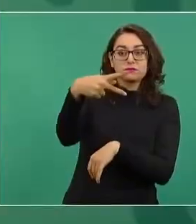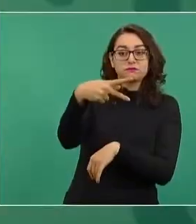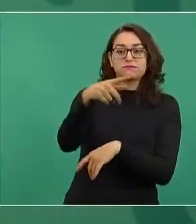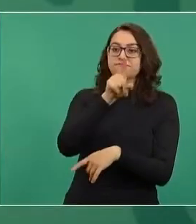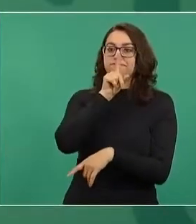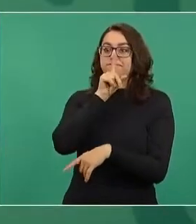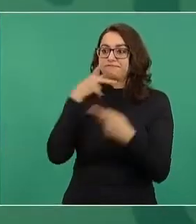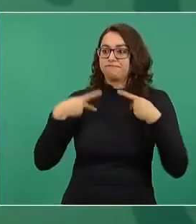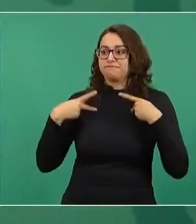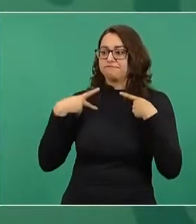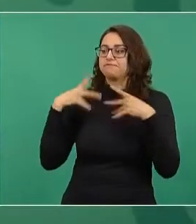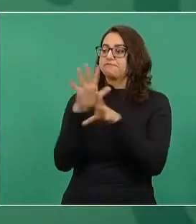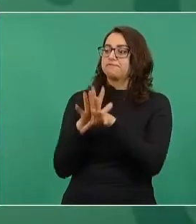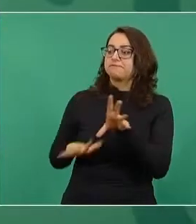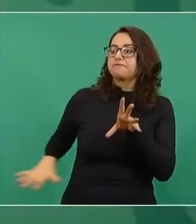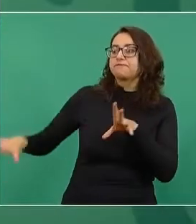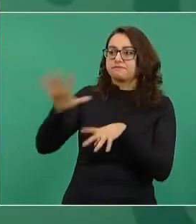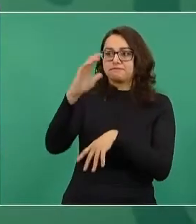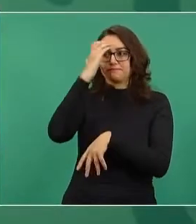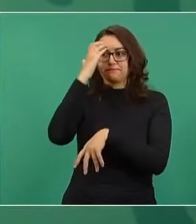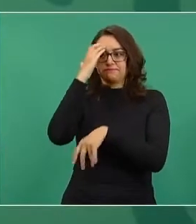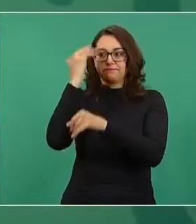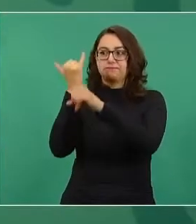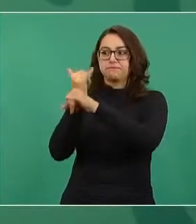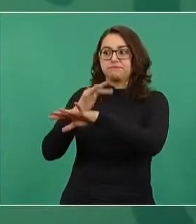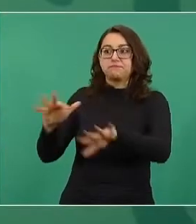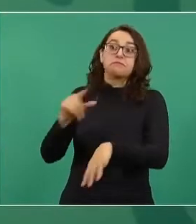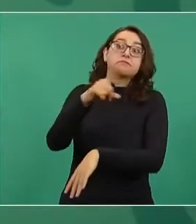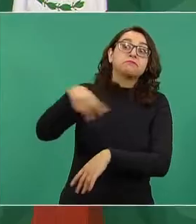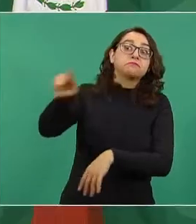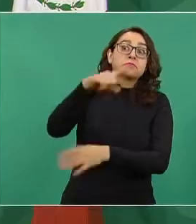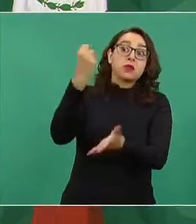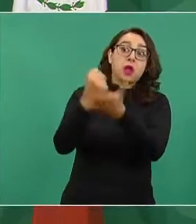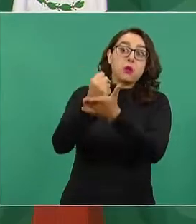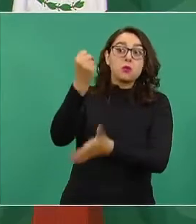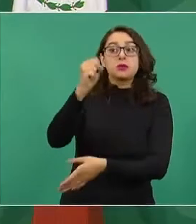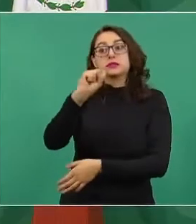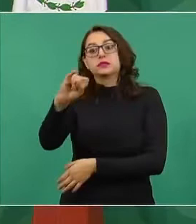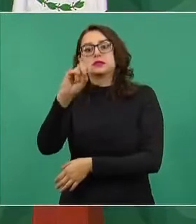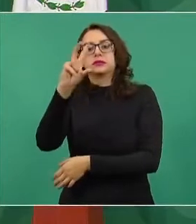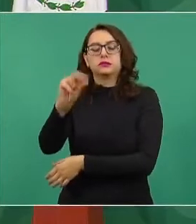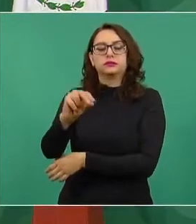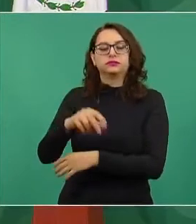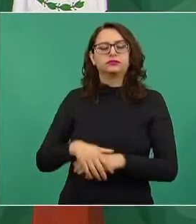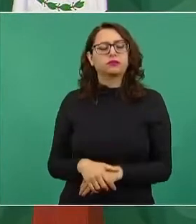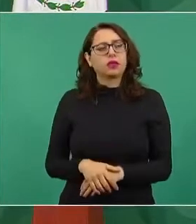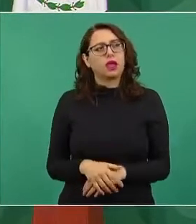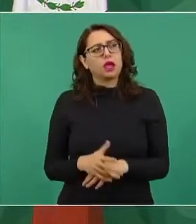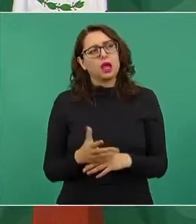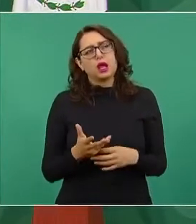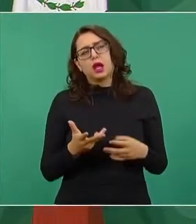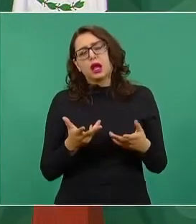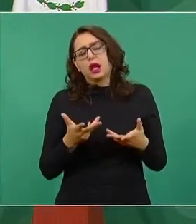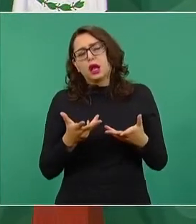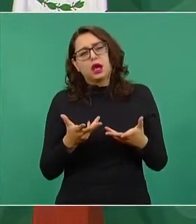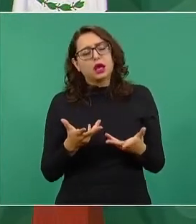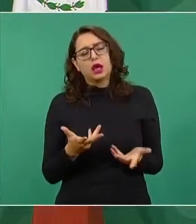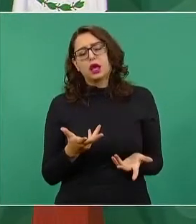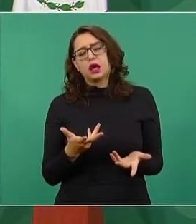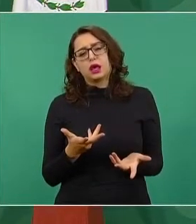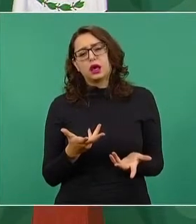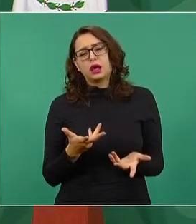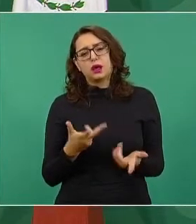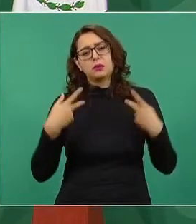los legisladores o qué van a rechazar los legisladores. Entonces no tienen de qué preocuparse los que